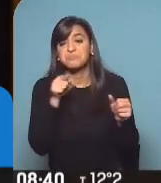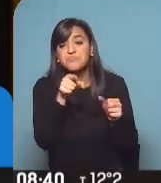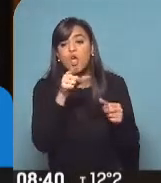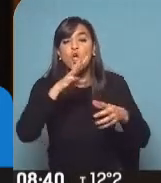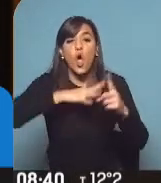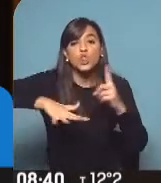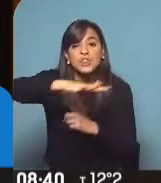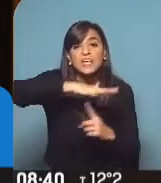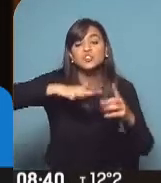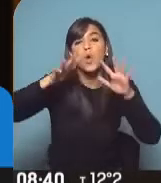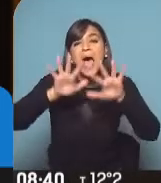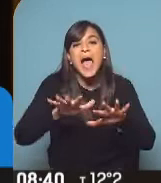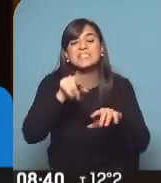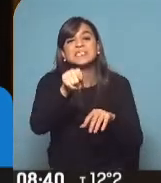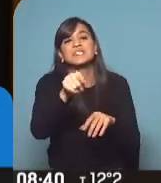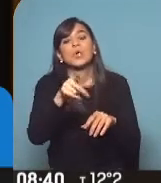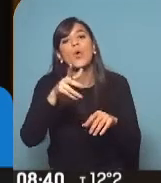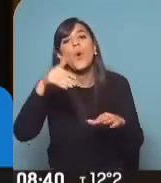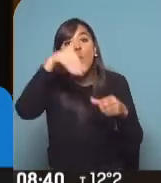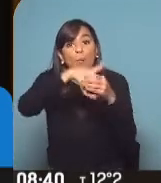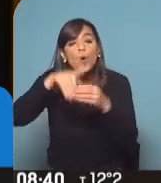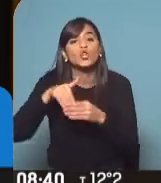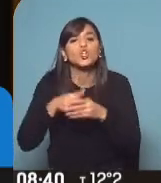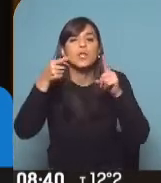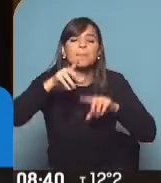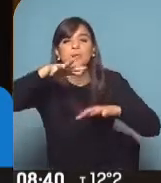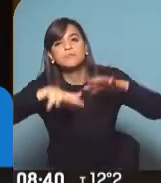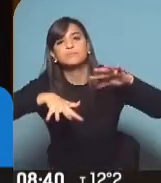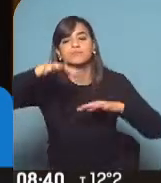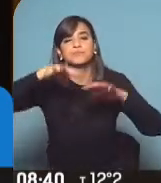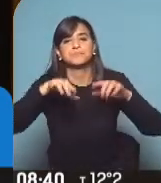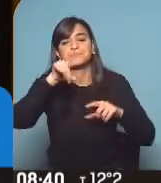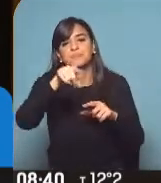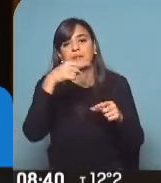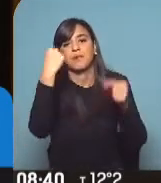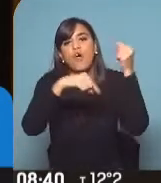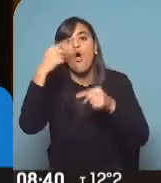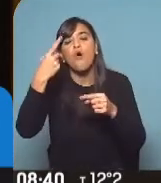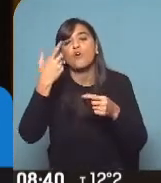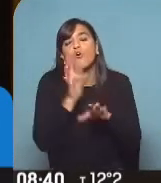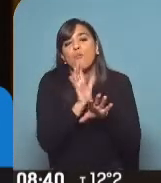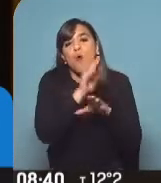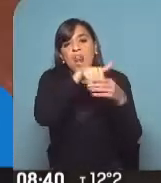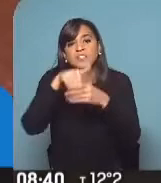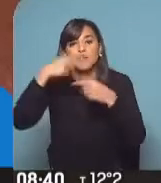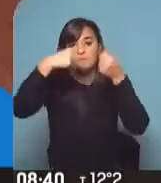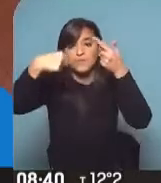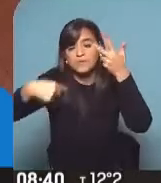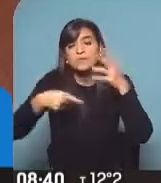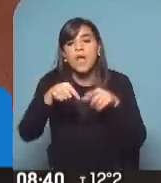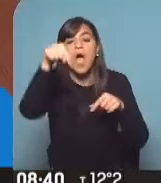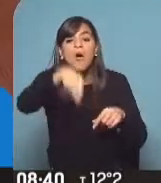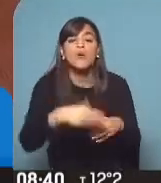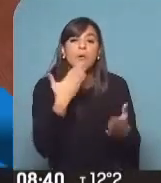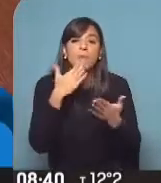los el voto también oscila en esas distintas ofertas electorales hablemos ezequiel de tu